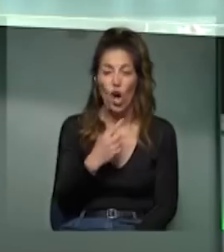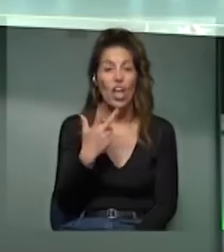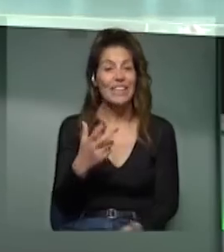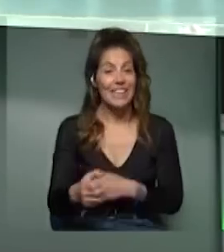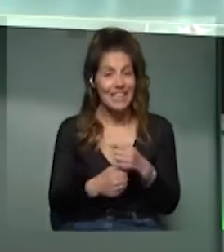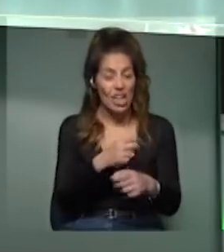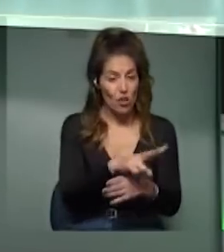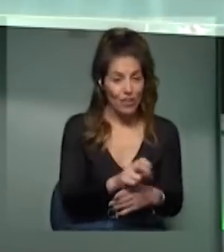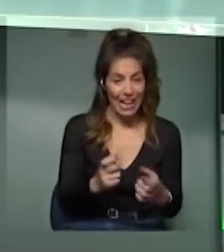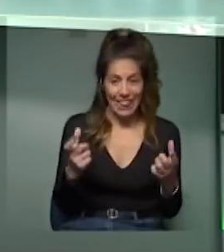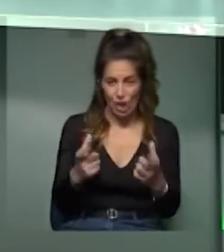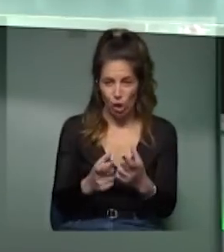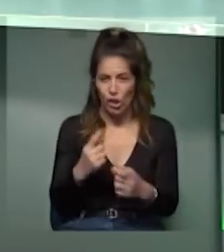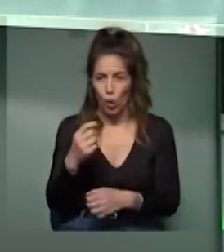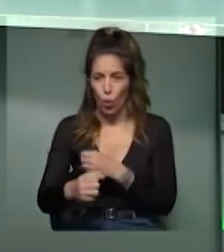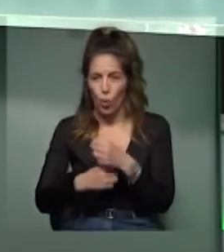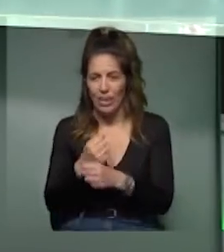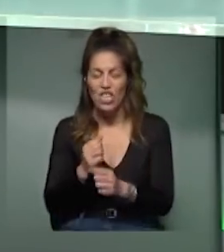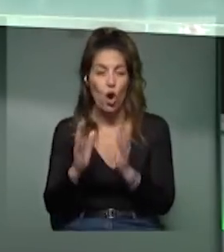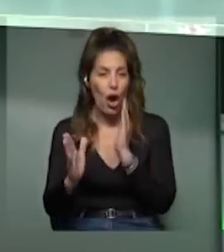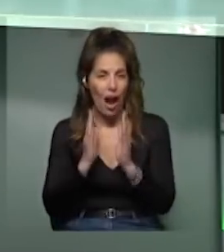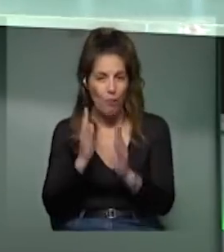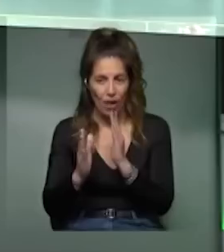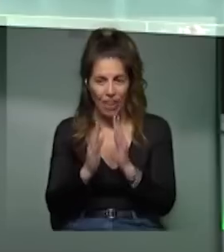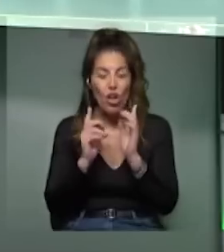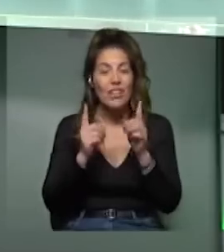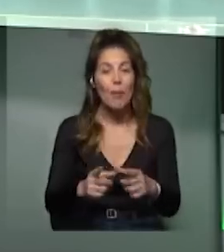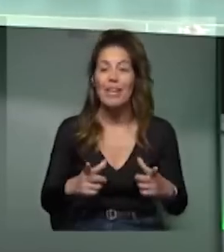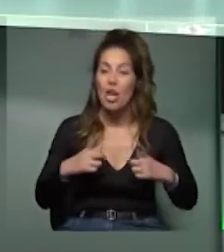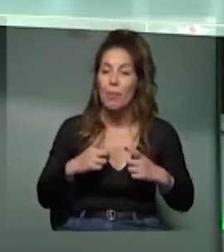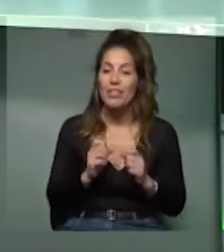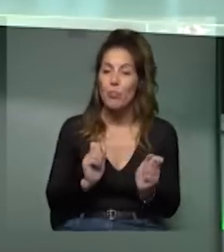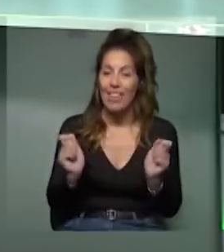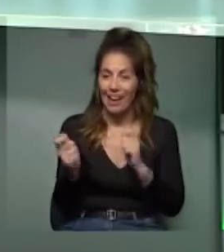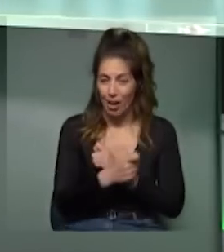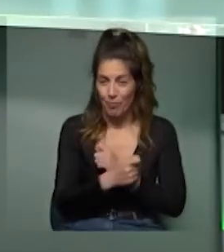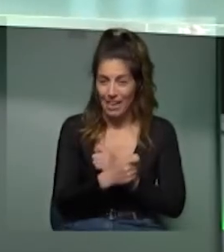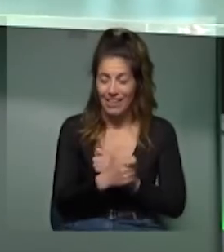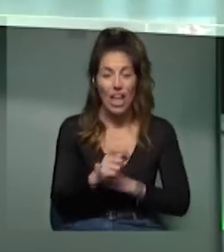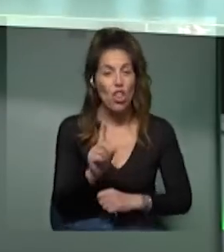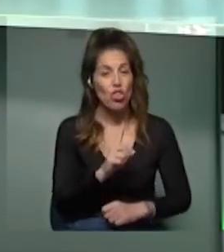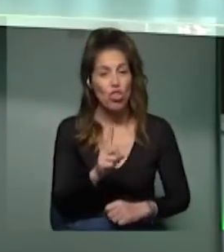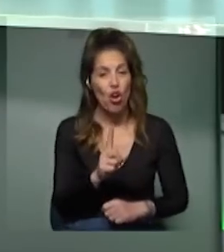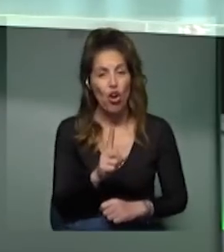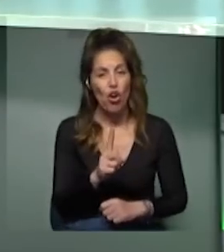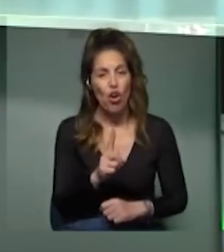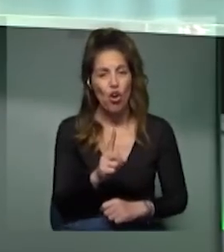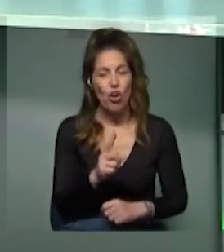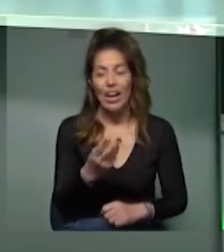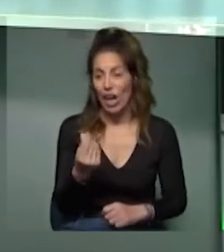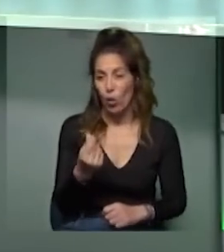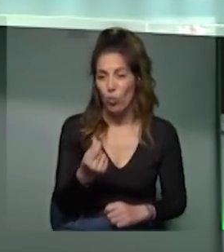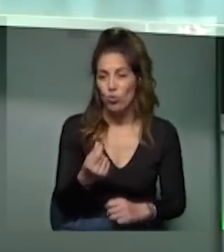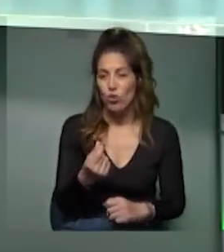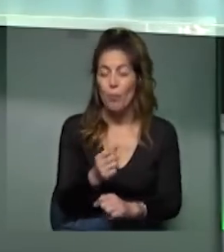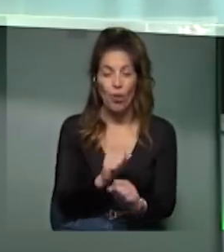para fiscal de corte eh Y uno para los abogados en este Marco también esperan que se pueda revertir justamente el hecho de no contar con recursos suficientes